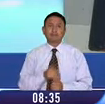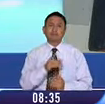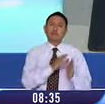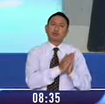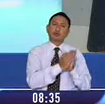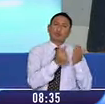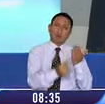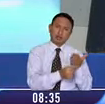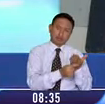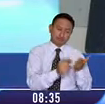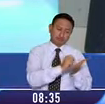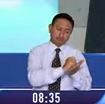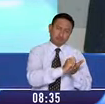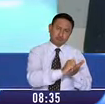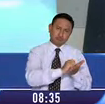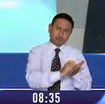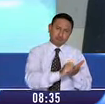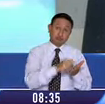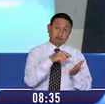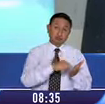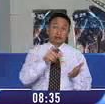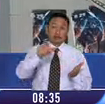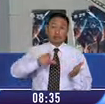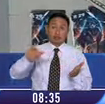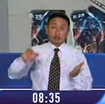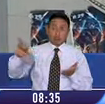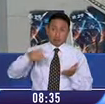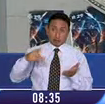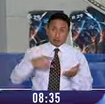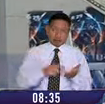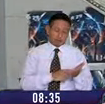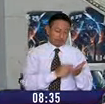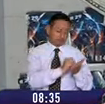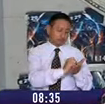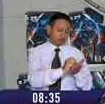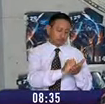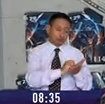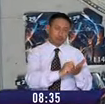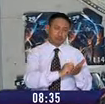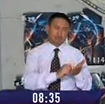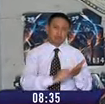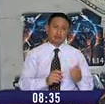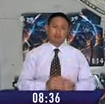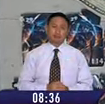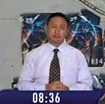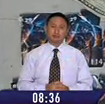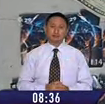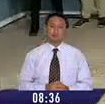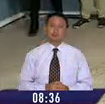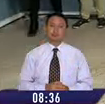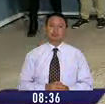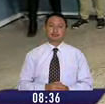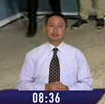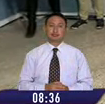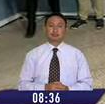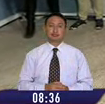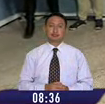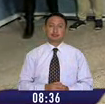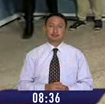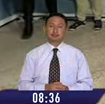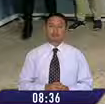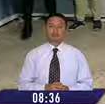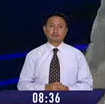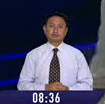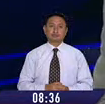de apuntes en el que llevaban un registro minucioso de lo cobrado y de los deudores, informó Iván